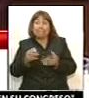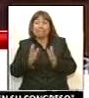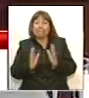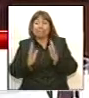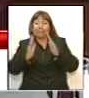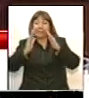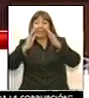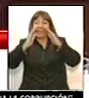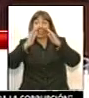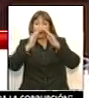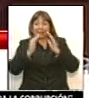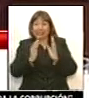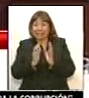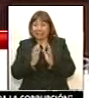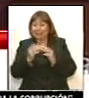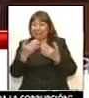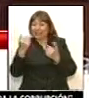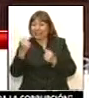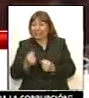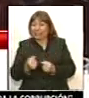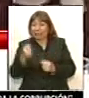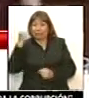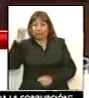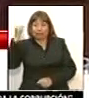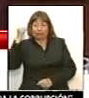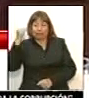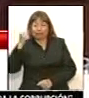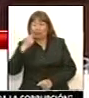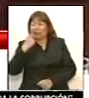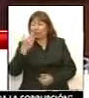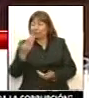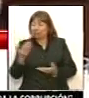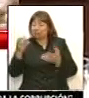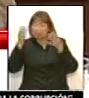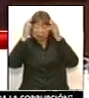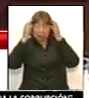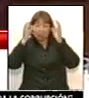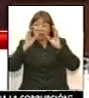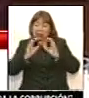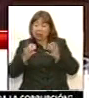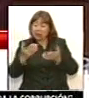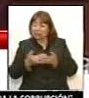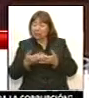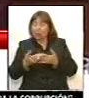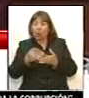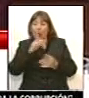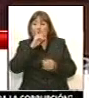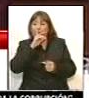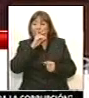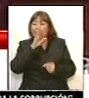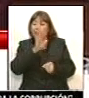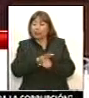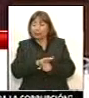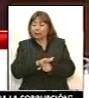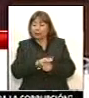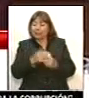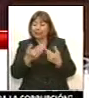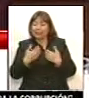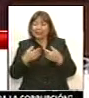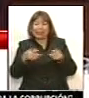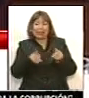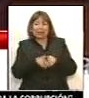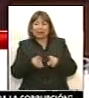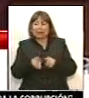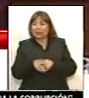de Kelsen para el derecho internacional no va. O sea, un tratado, un convenio o un compromiso tiene el mismo